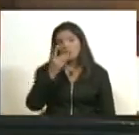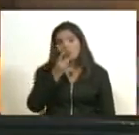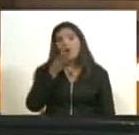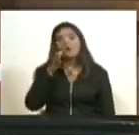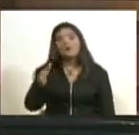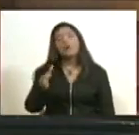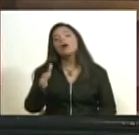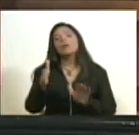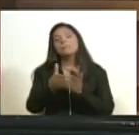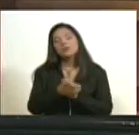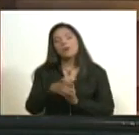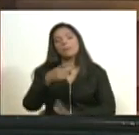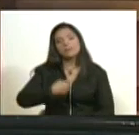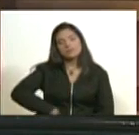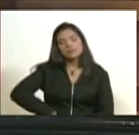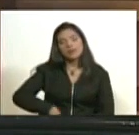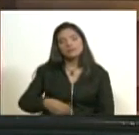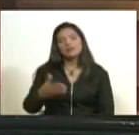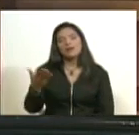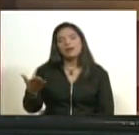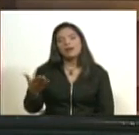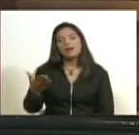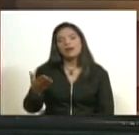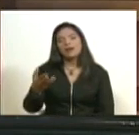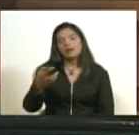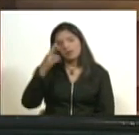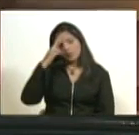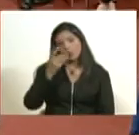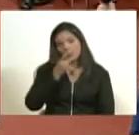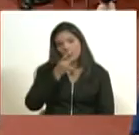amigo el presidente dominicano,